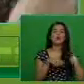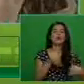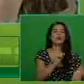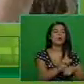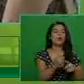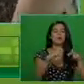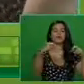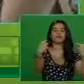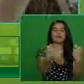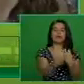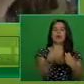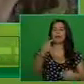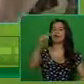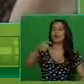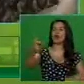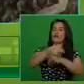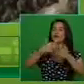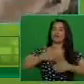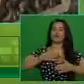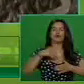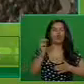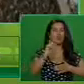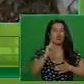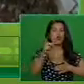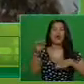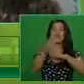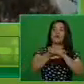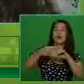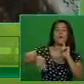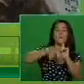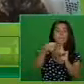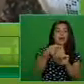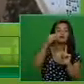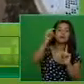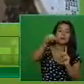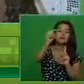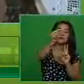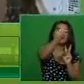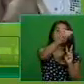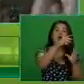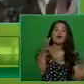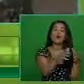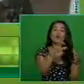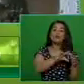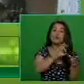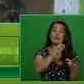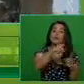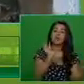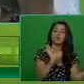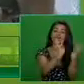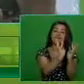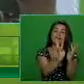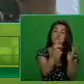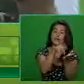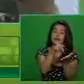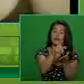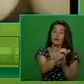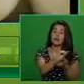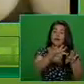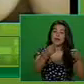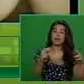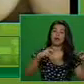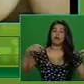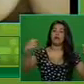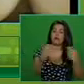digamos, a actores políticos, sino que sienta en esa misma mesa a movimientos sociales, ¿no? Organizaciones sociales de base, que